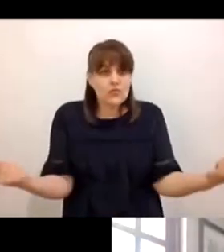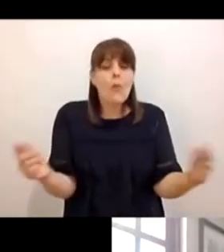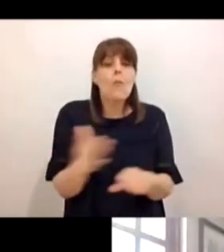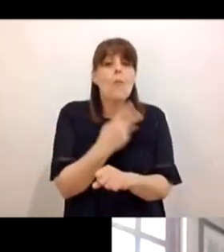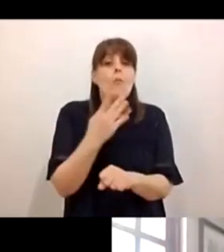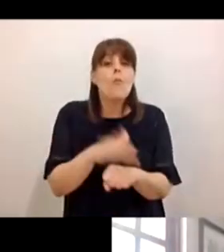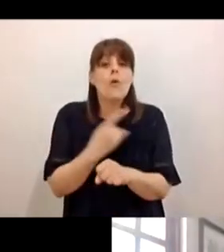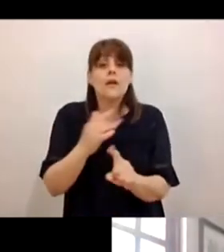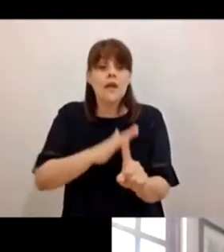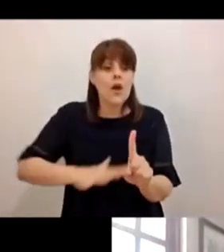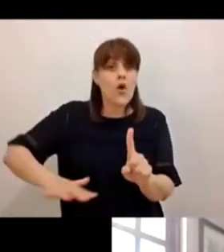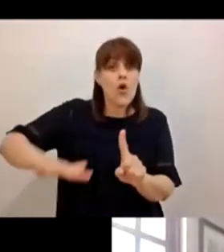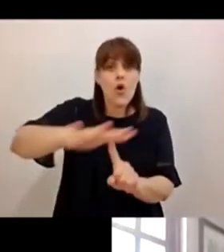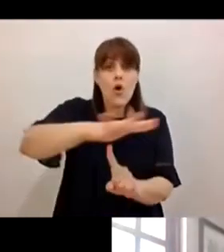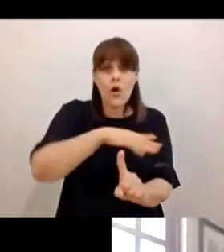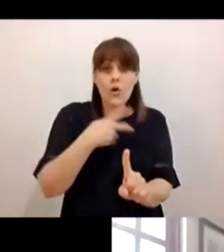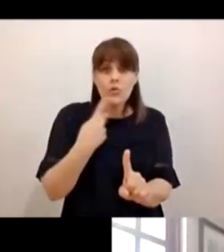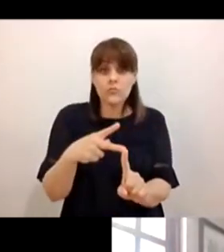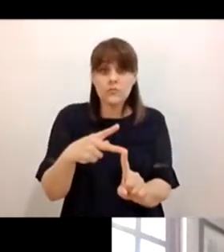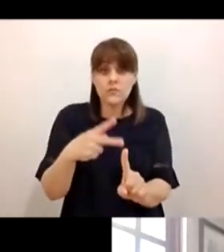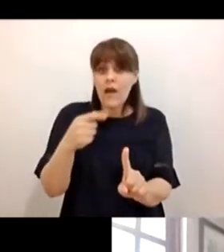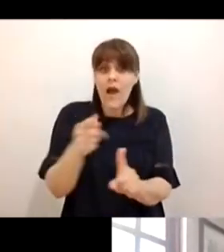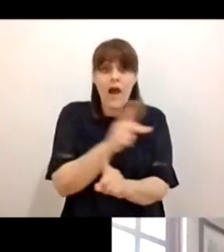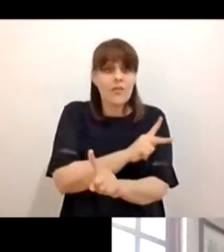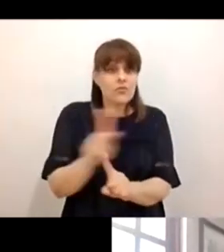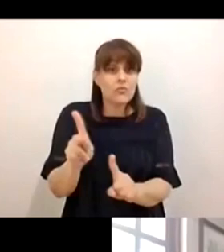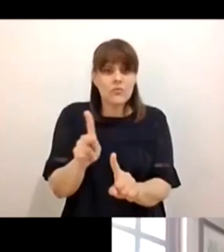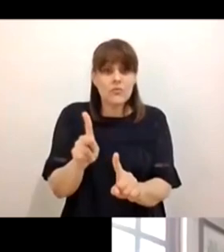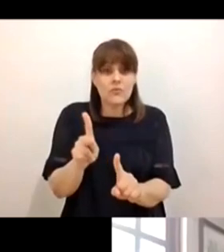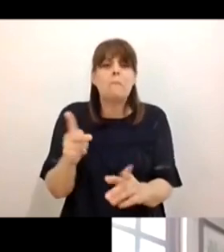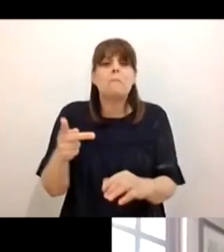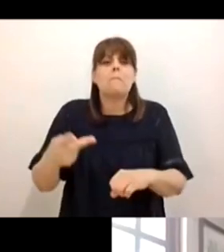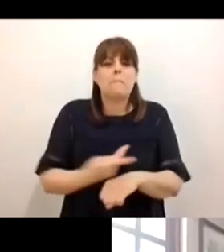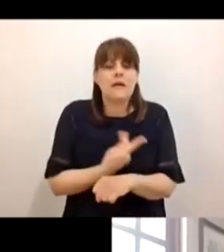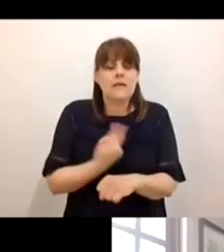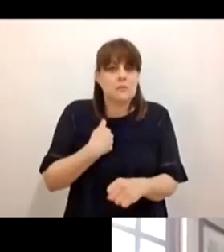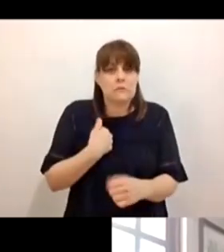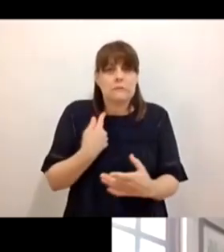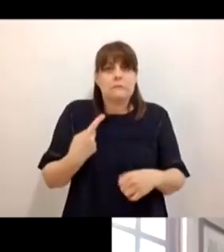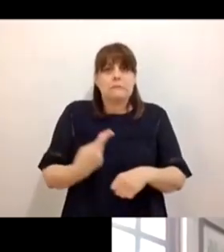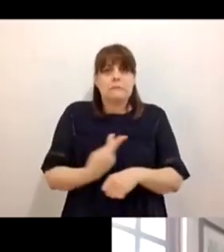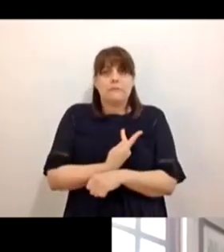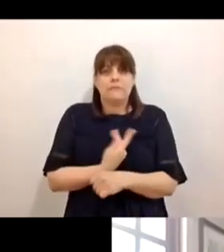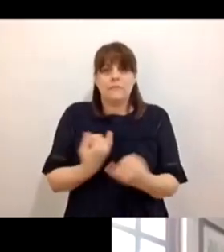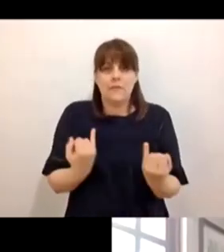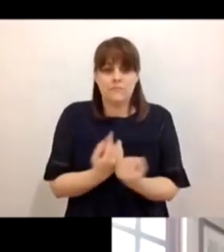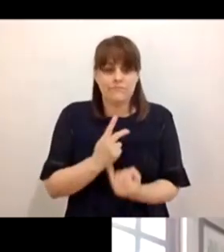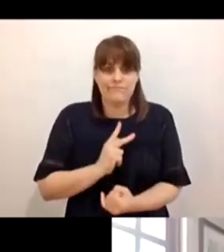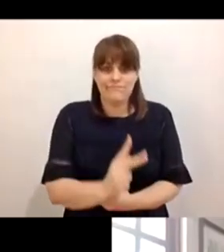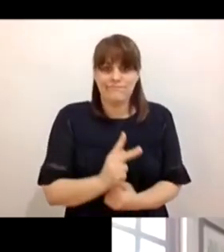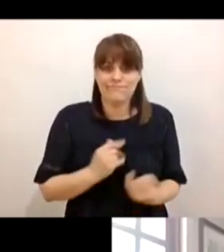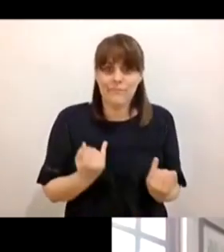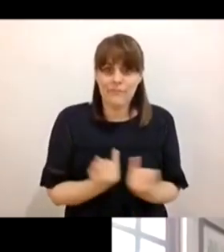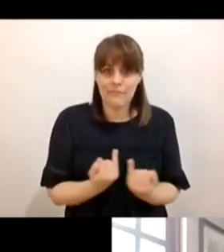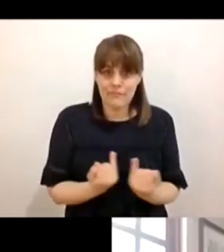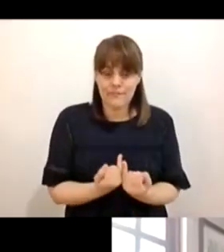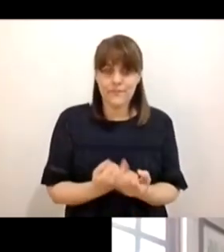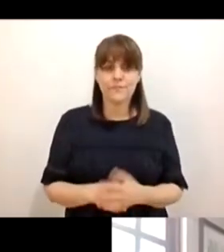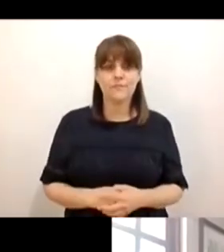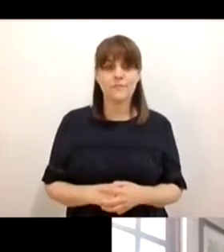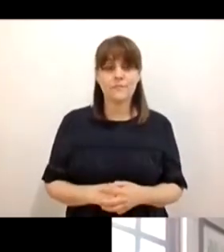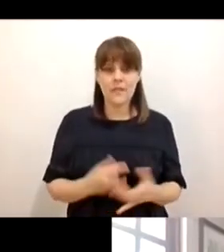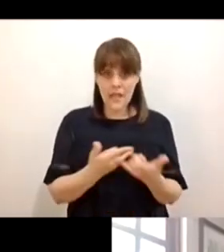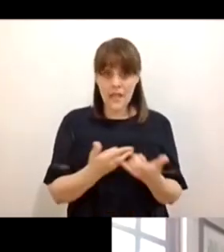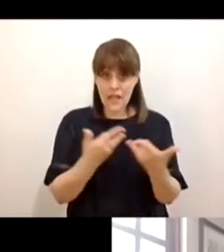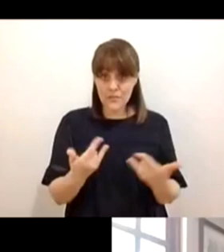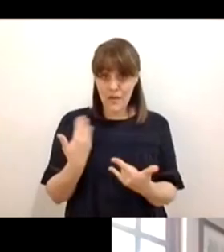les afecta a todos y también decir que esta historia